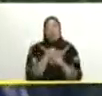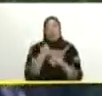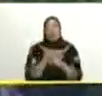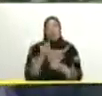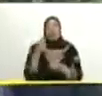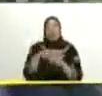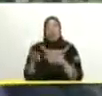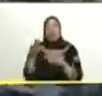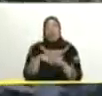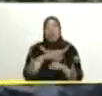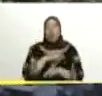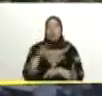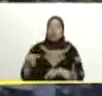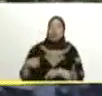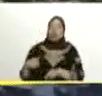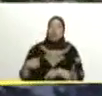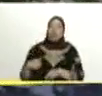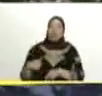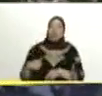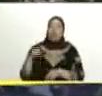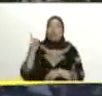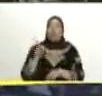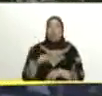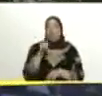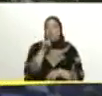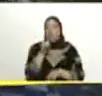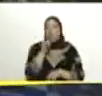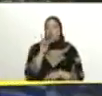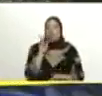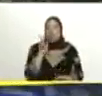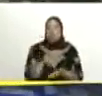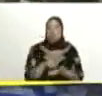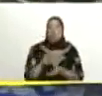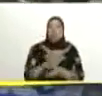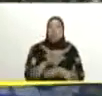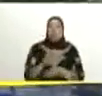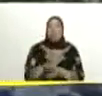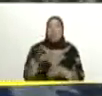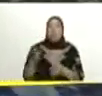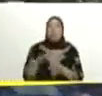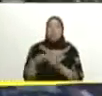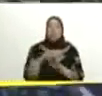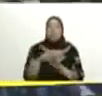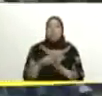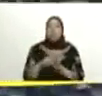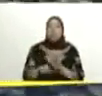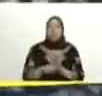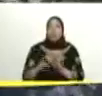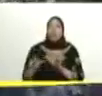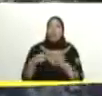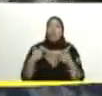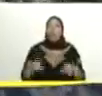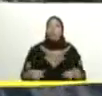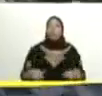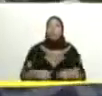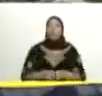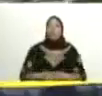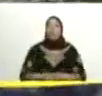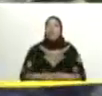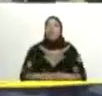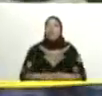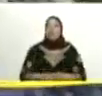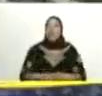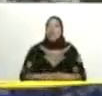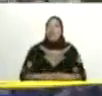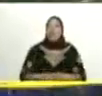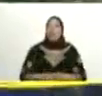nuestros niños, nuestras niñas, pero está también, bueno, están las instructoras de parto humanizado, está la